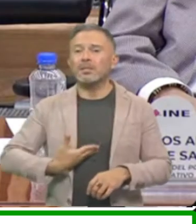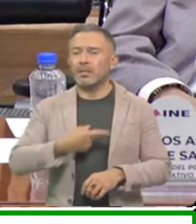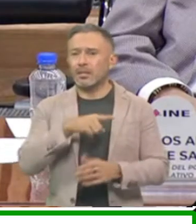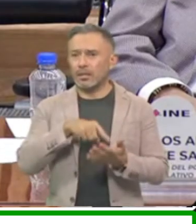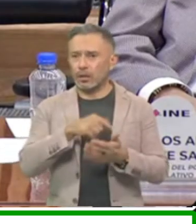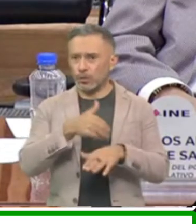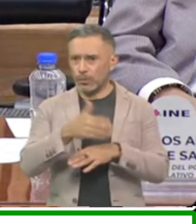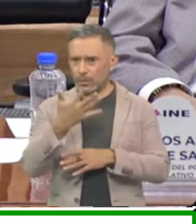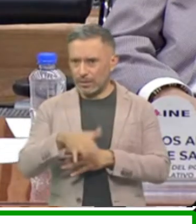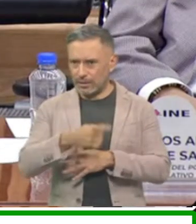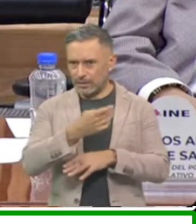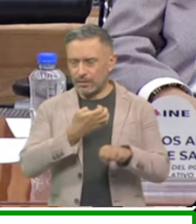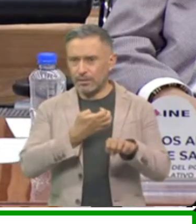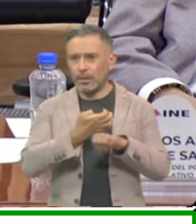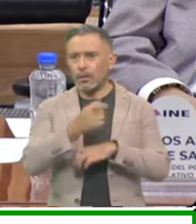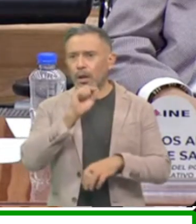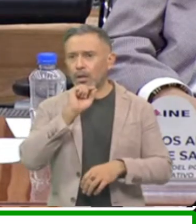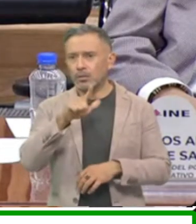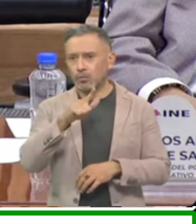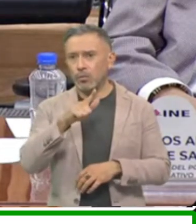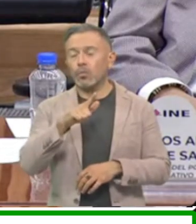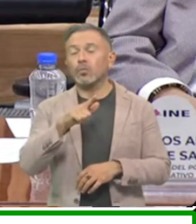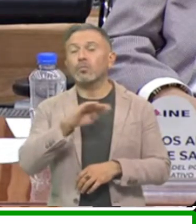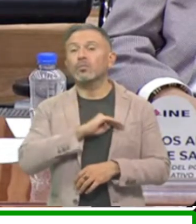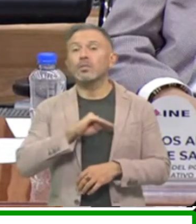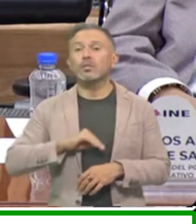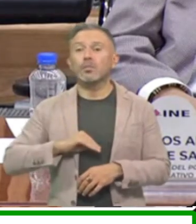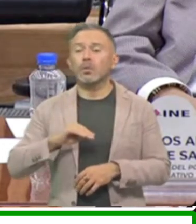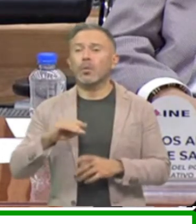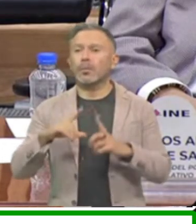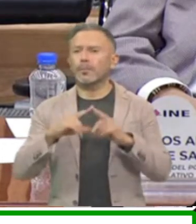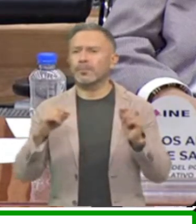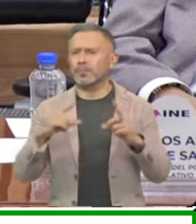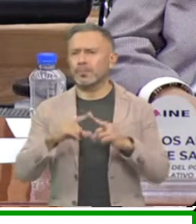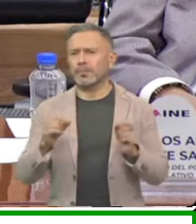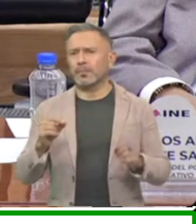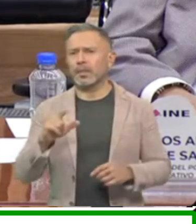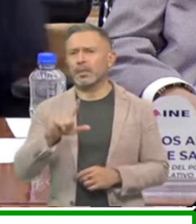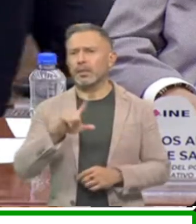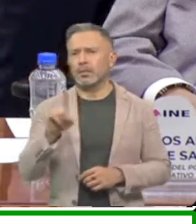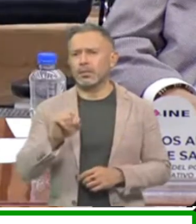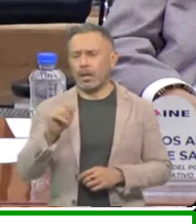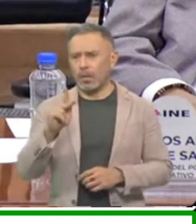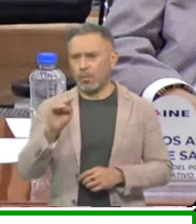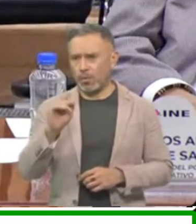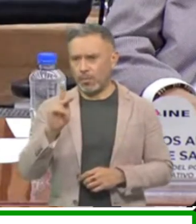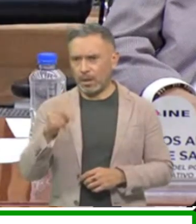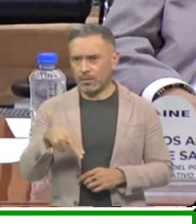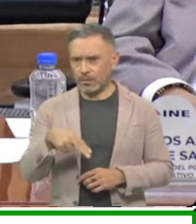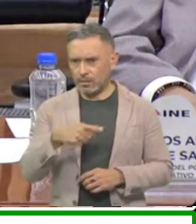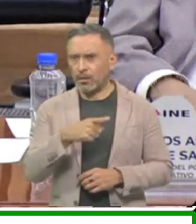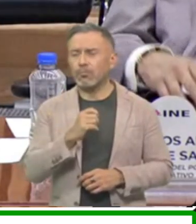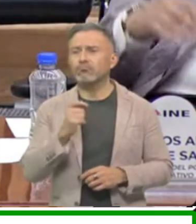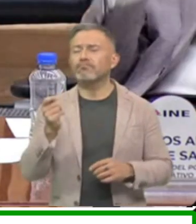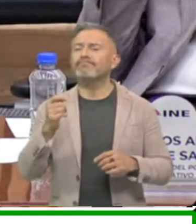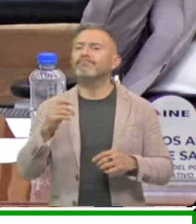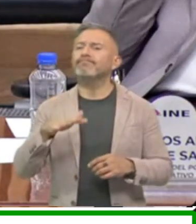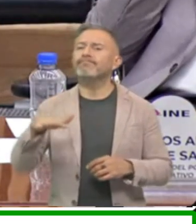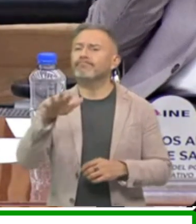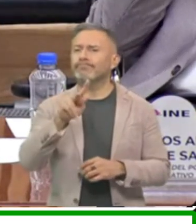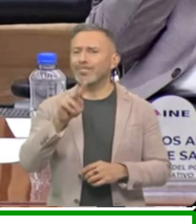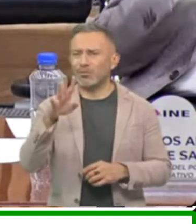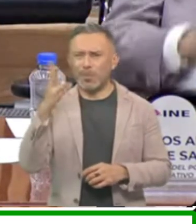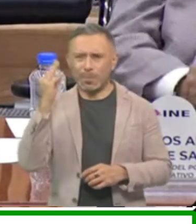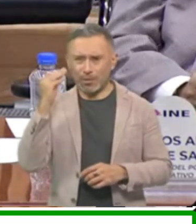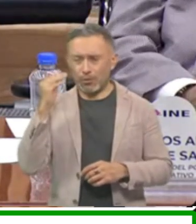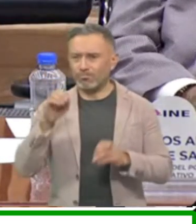de Jalisco, en el municipio de Zapopan, declaró a los medios de comunicación que se había roto